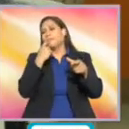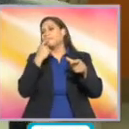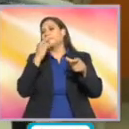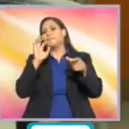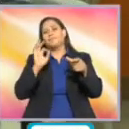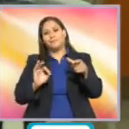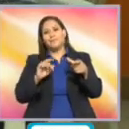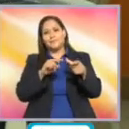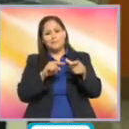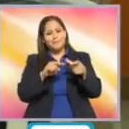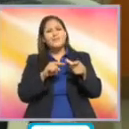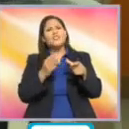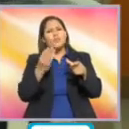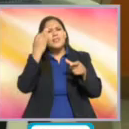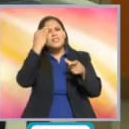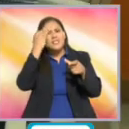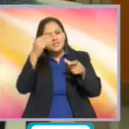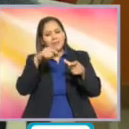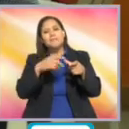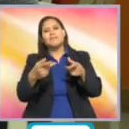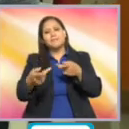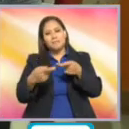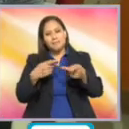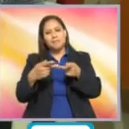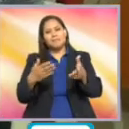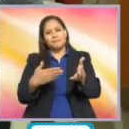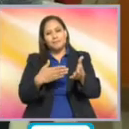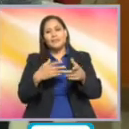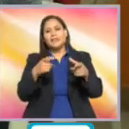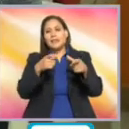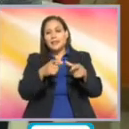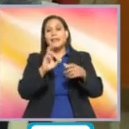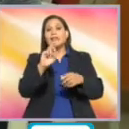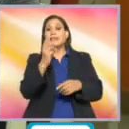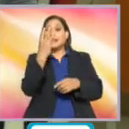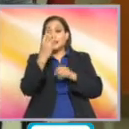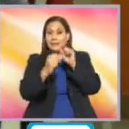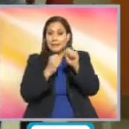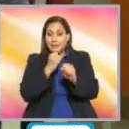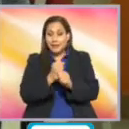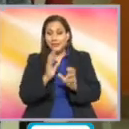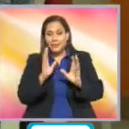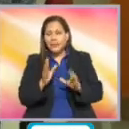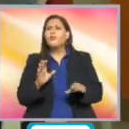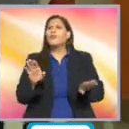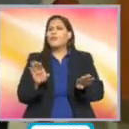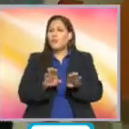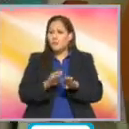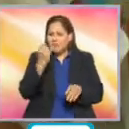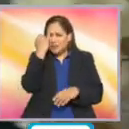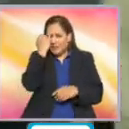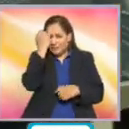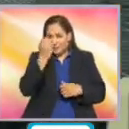Gracias. ¿Cuánto tiempo tiene haciendo esas tostadas? 33 años. ¿Cómo fue?